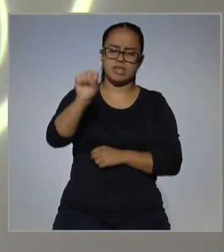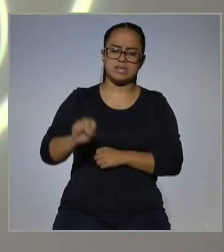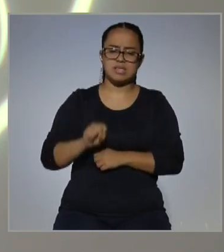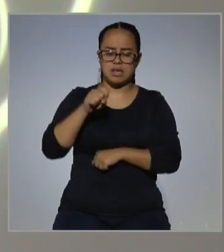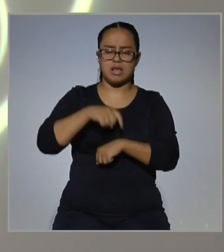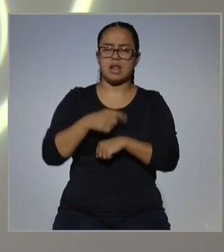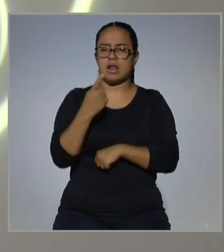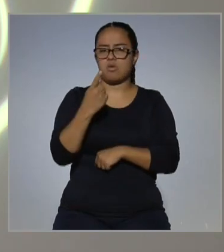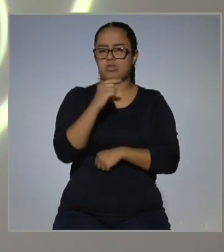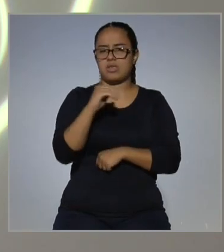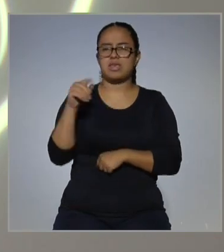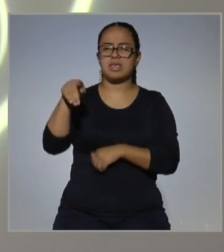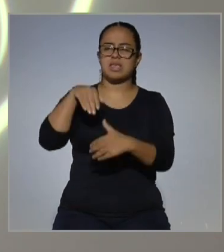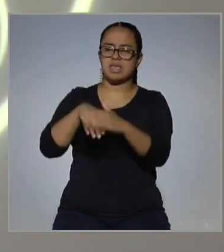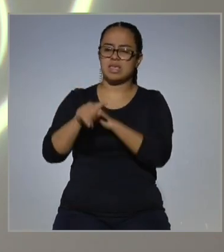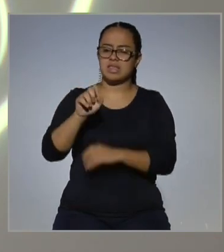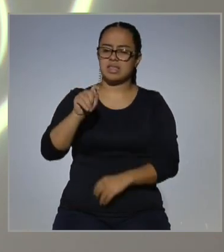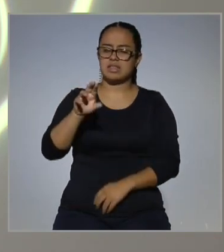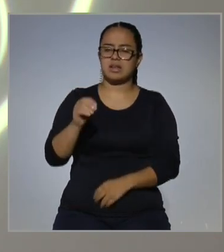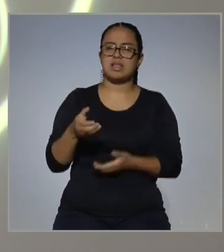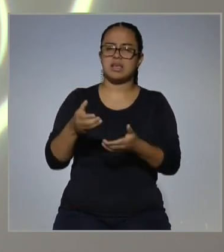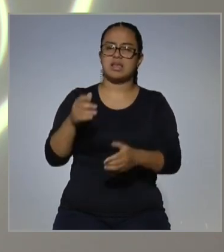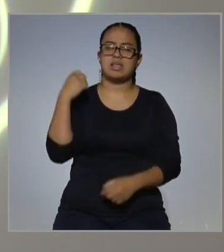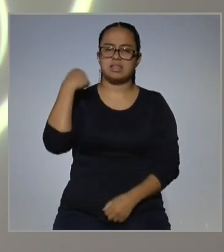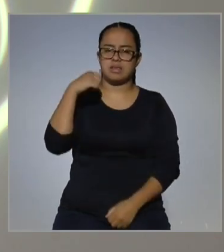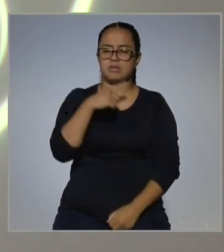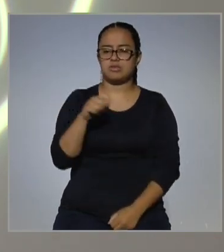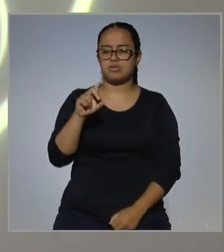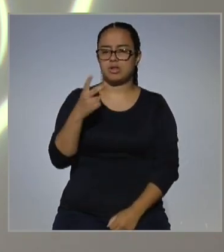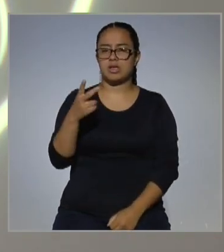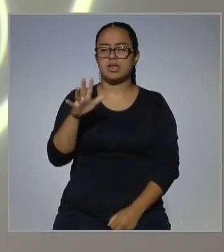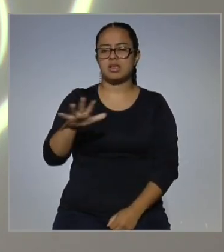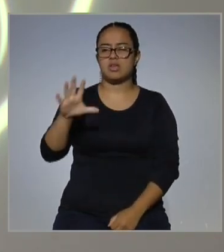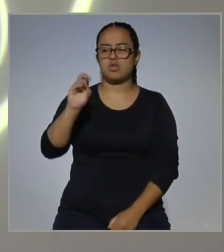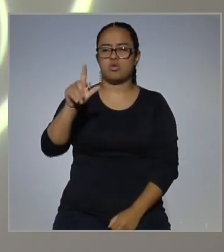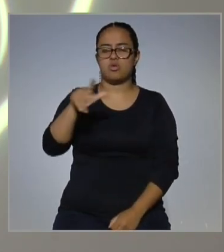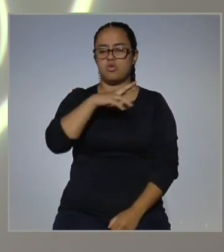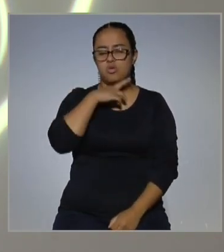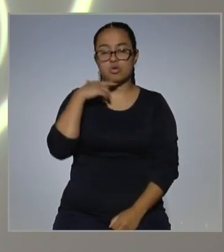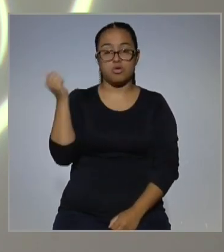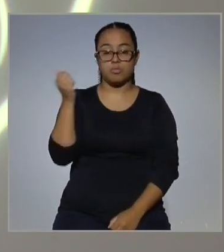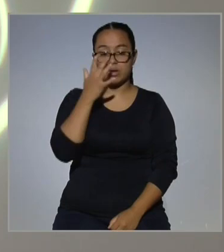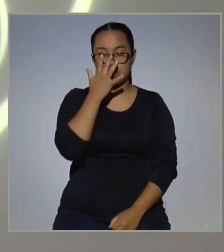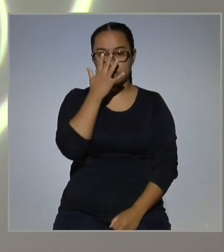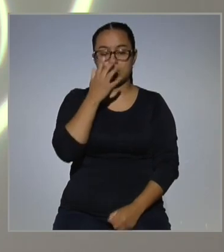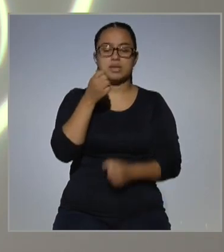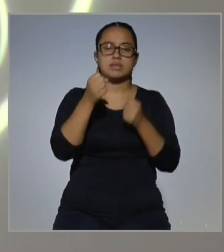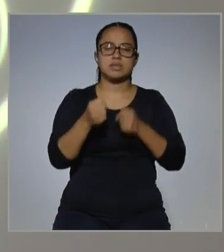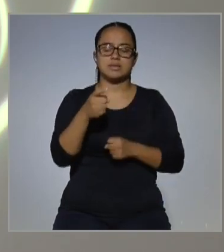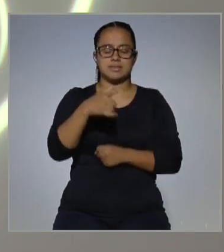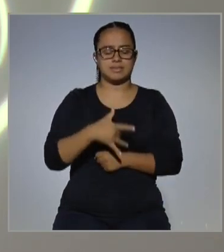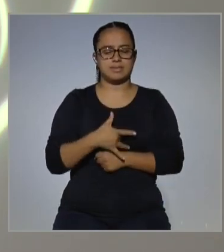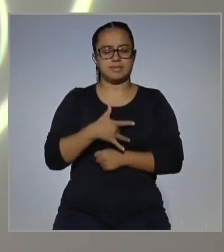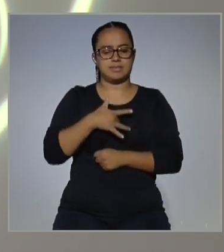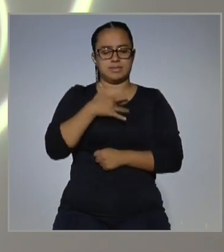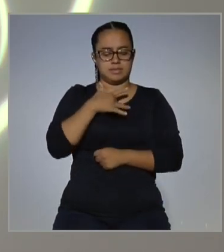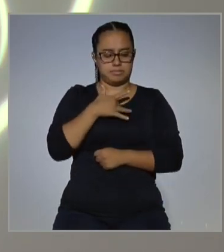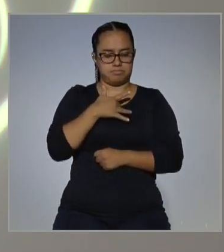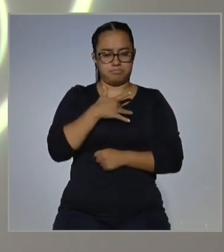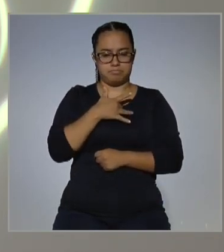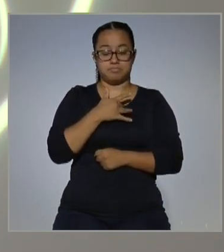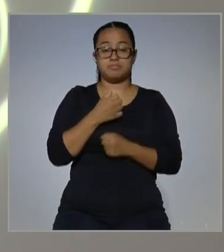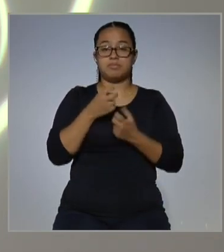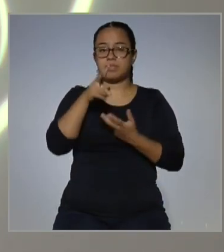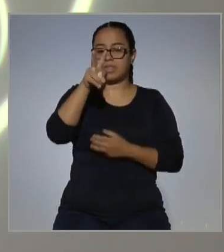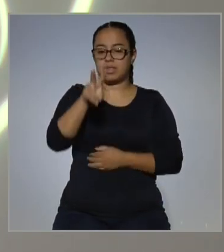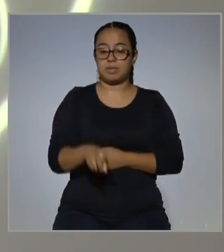la 1:30, ahí en la Teatrería, en Tabasco 152, en la colonia Roma. Y van a salir tocados del alma y del corazón. Y